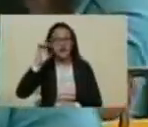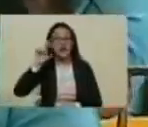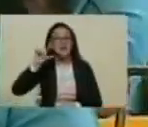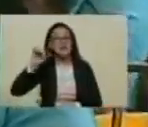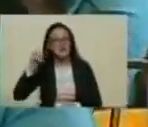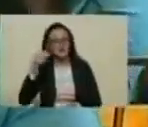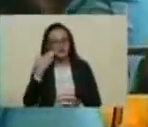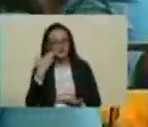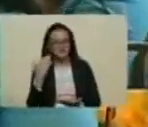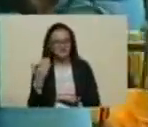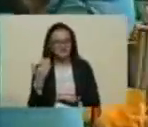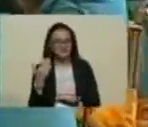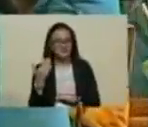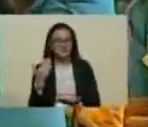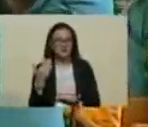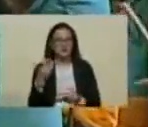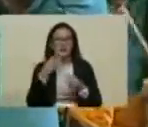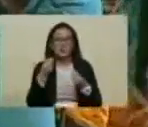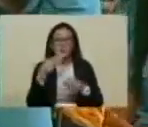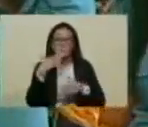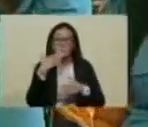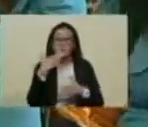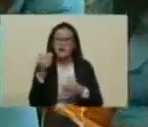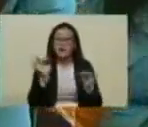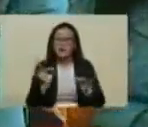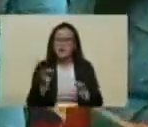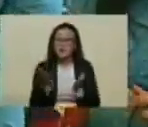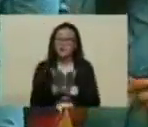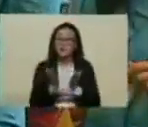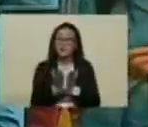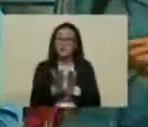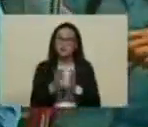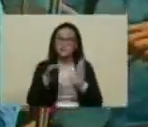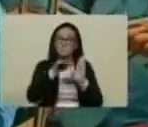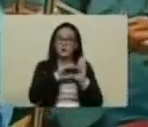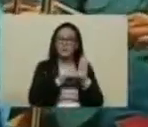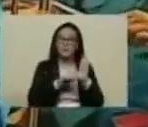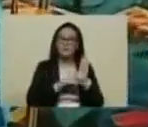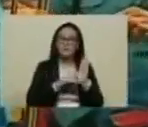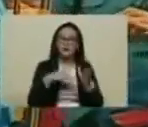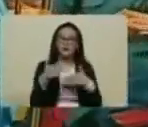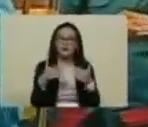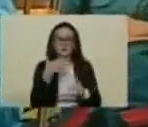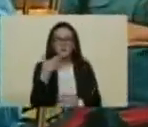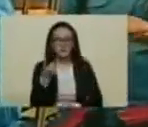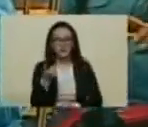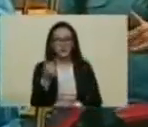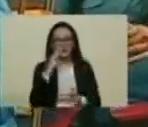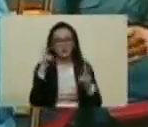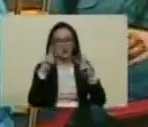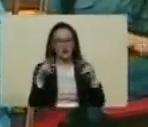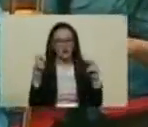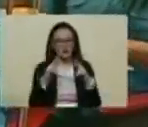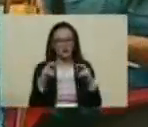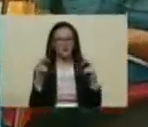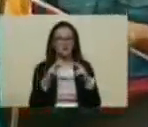la calidad pedagógica, la calidad de contenidos, la calidad de